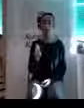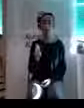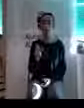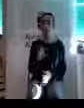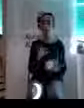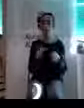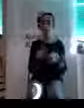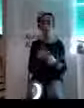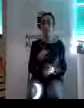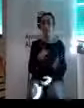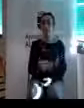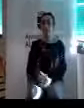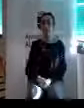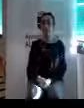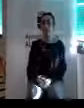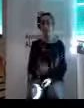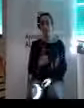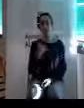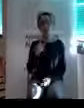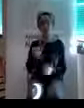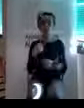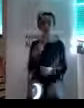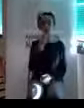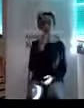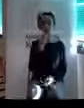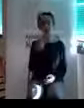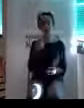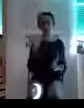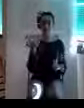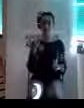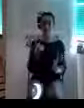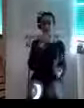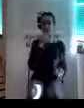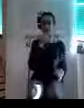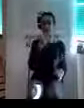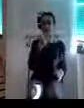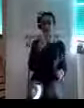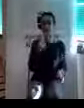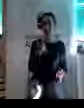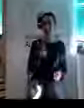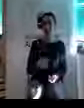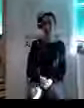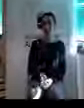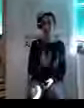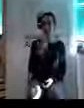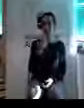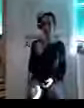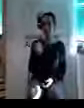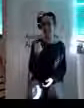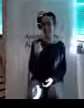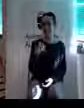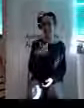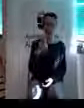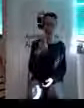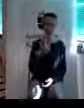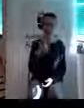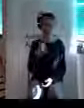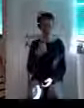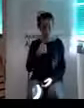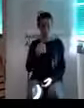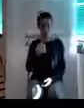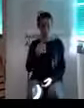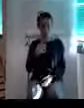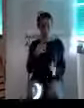después de este toque de humor que nos ha brindado el bastidor surrealista que viene diciendo lo que yo voy a decir sacar la conclusión antes que lo diga